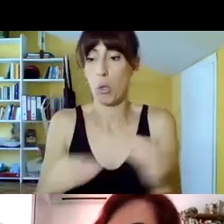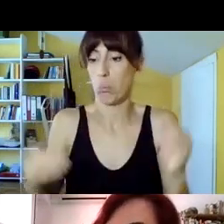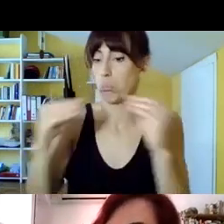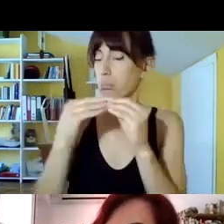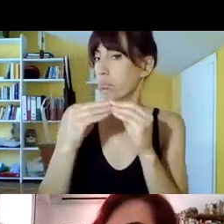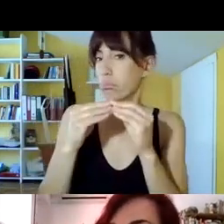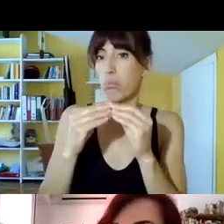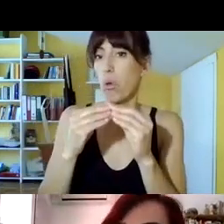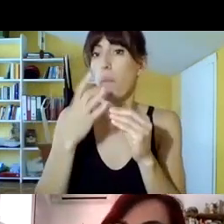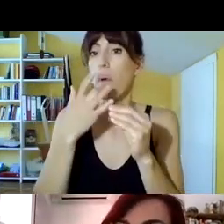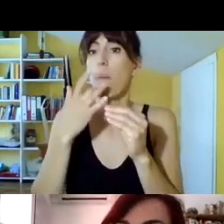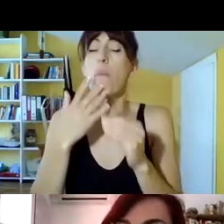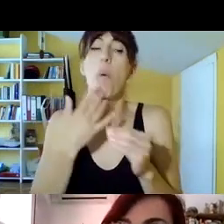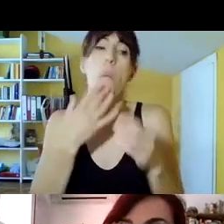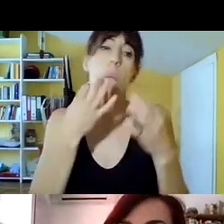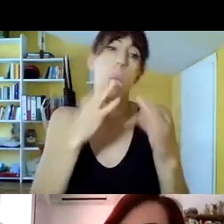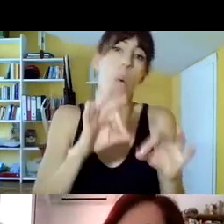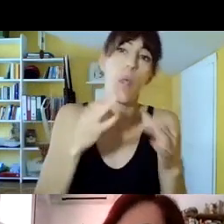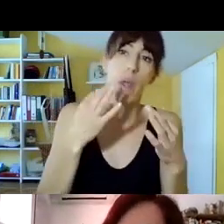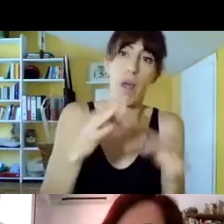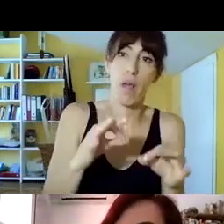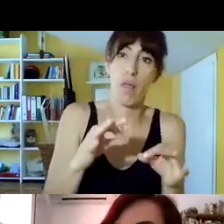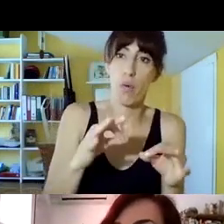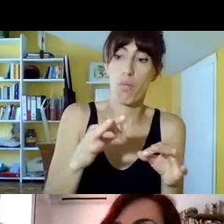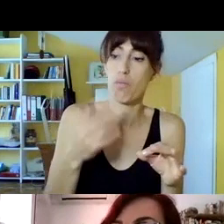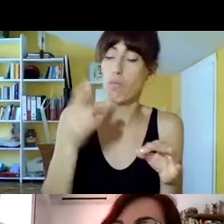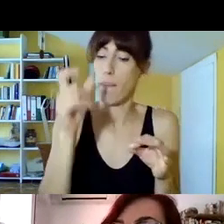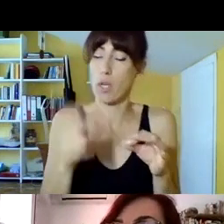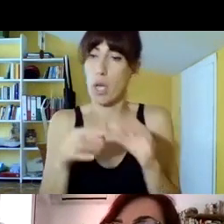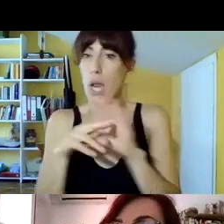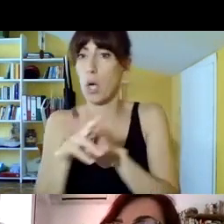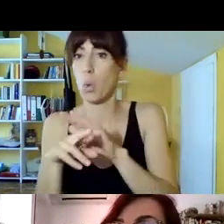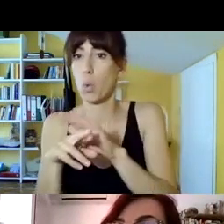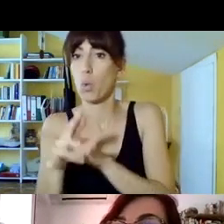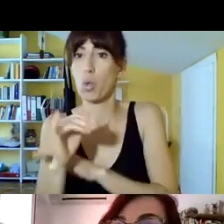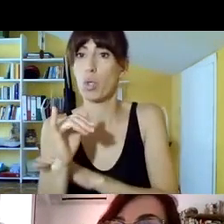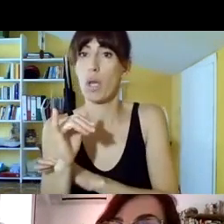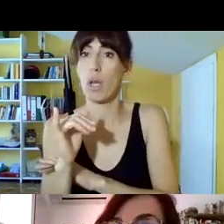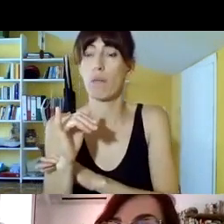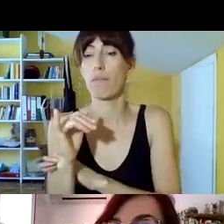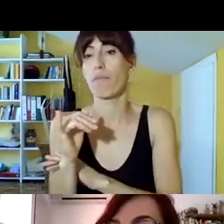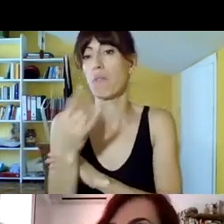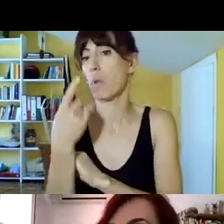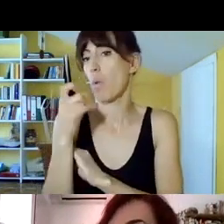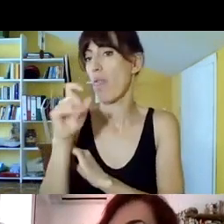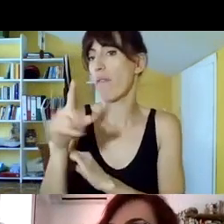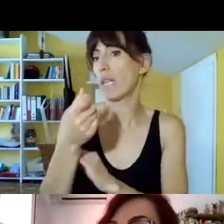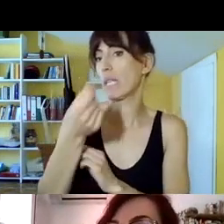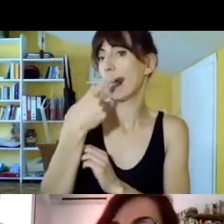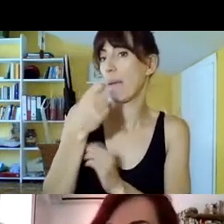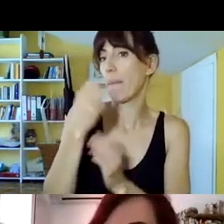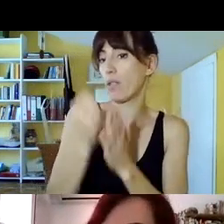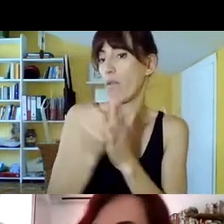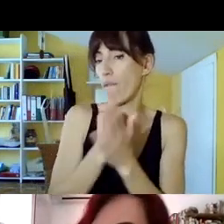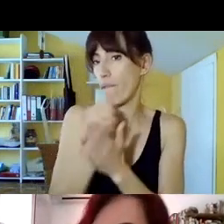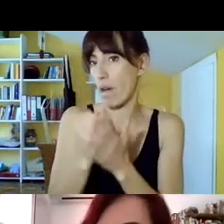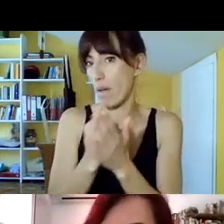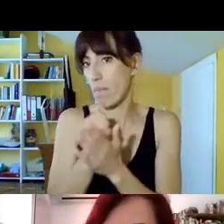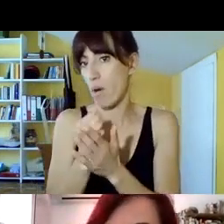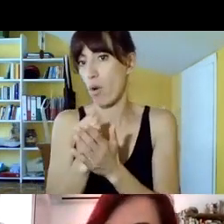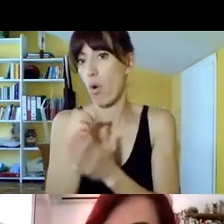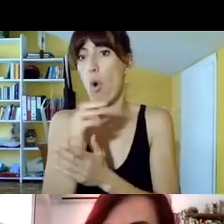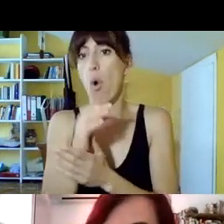categorizar como moderado en una persona que tiene recursos, que no necesita un tratamiento farmacológico o incluso